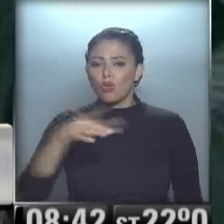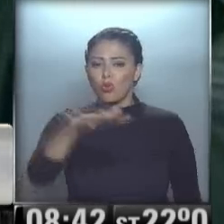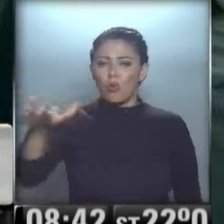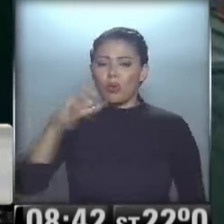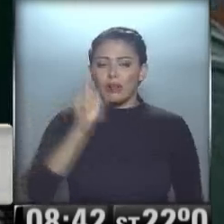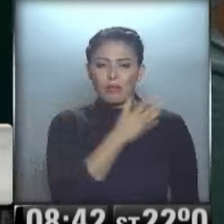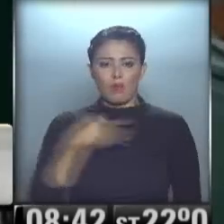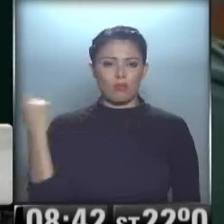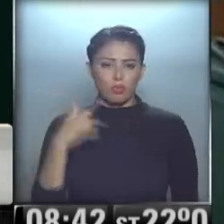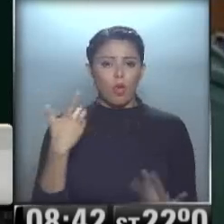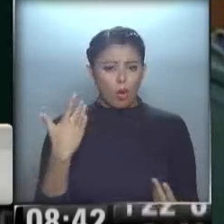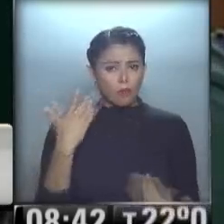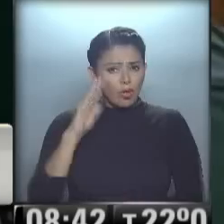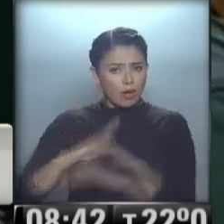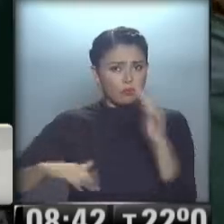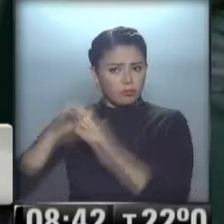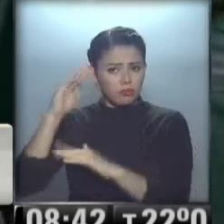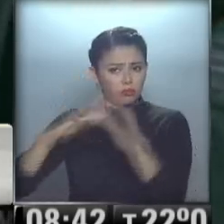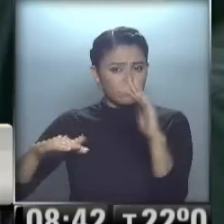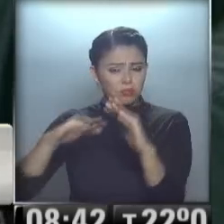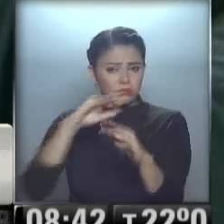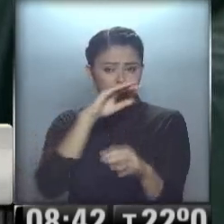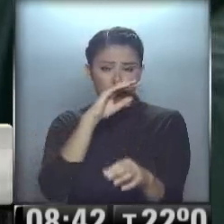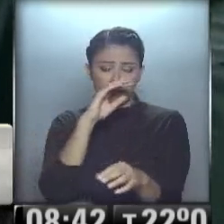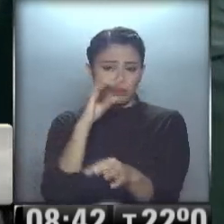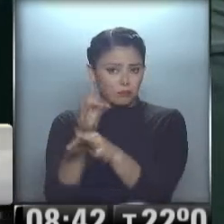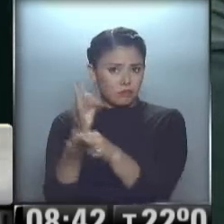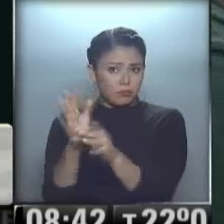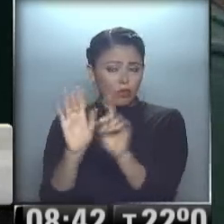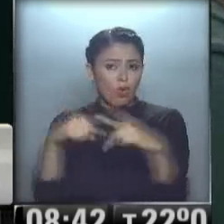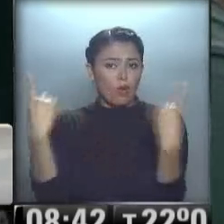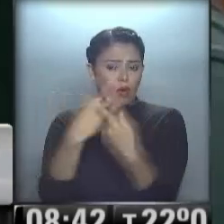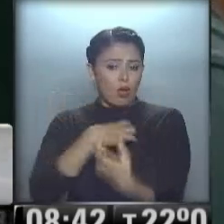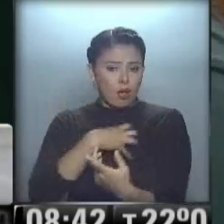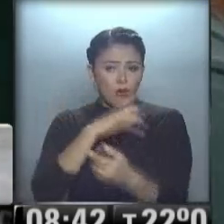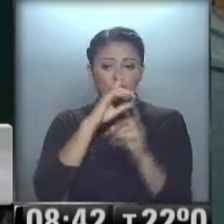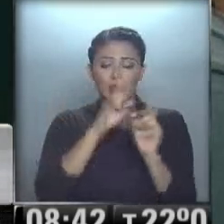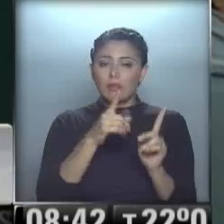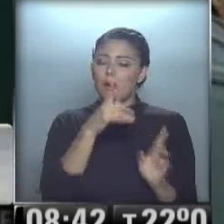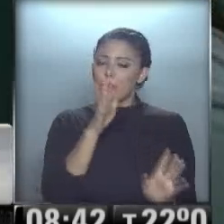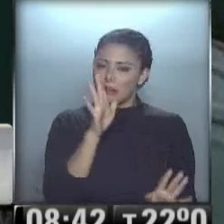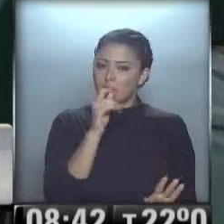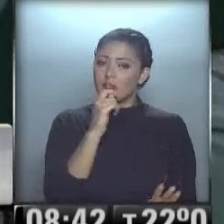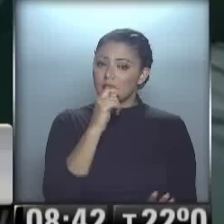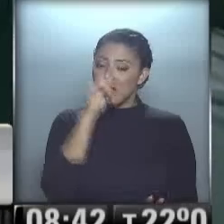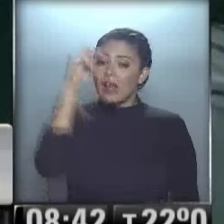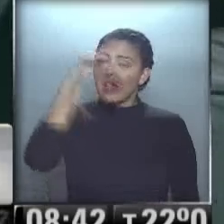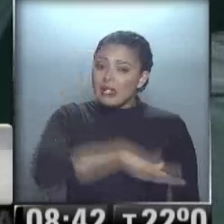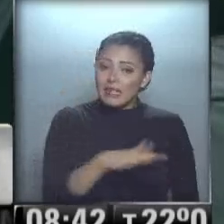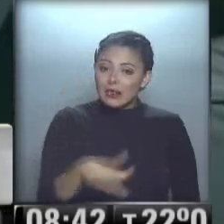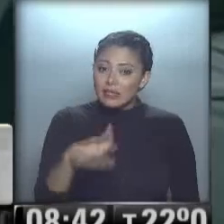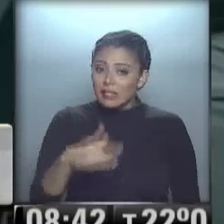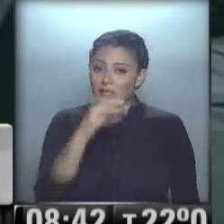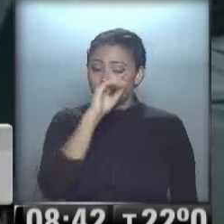públicos que pueden ser usados para este como aulas y la verdad que nos parece que poner a los chicos a la